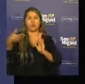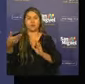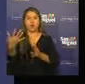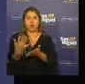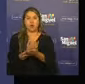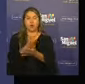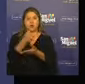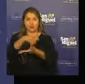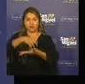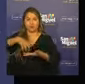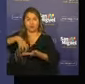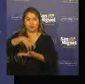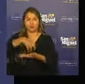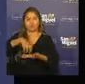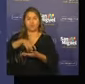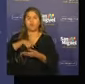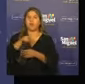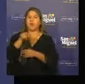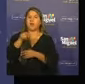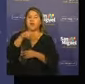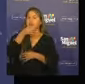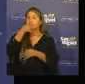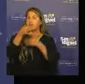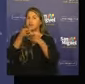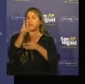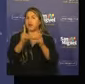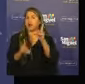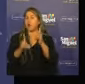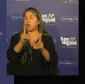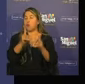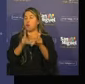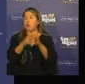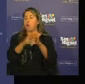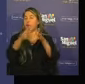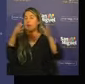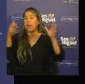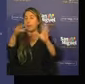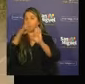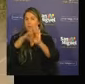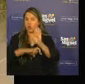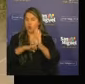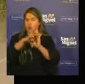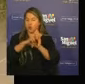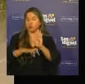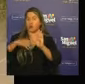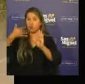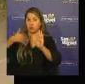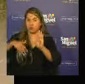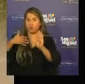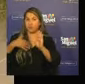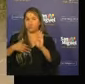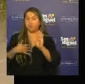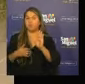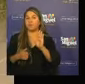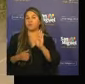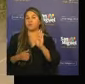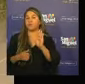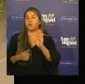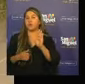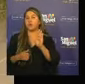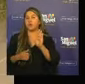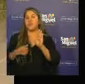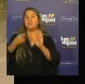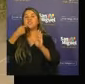nuestra comuna. Ahí mencionar algunos de los más grandes también, que tienen que ver con